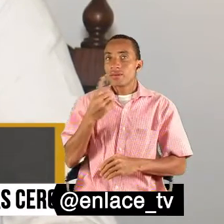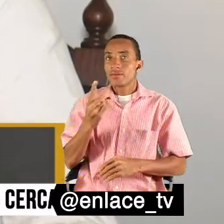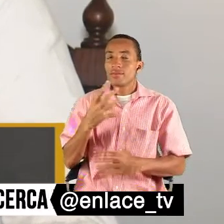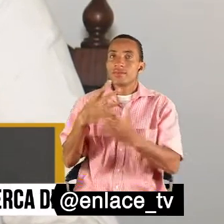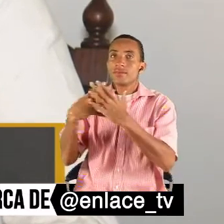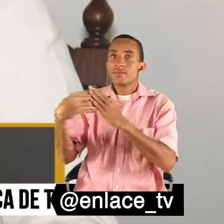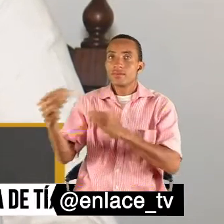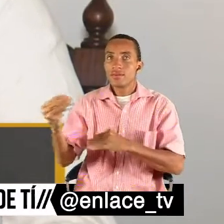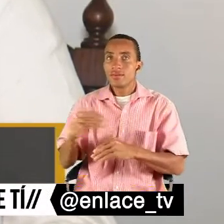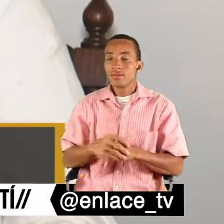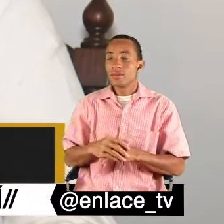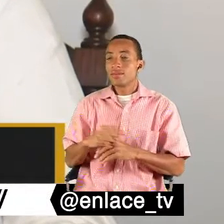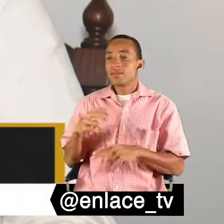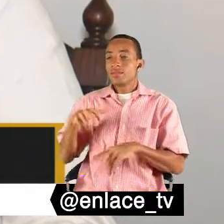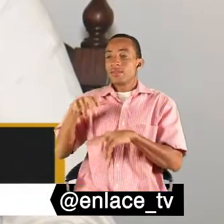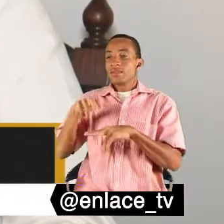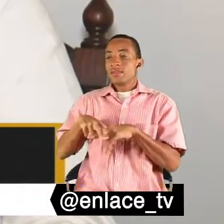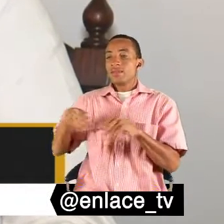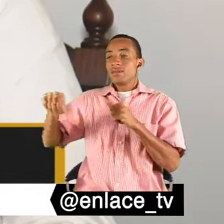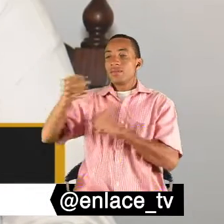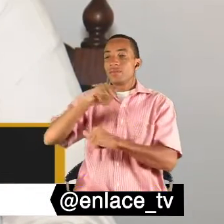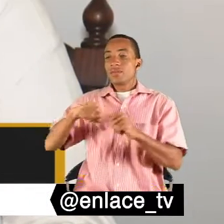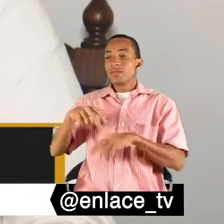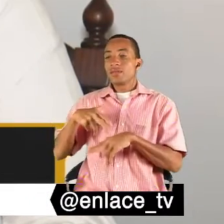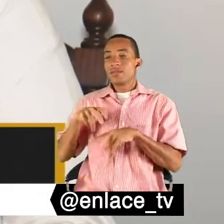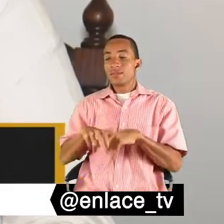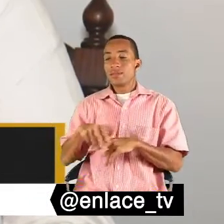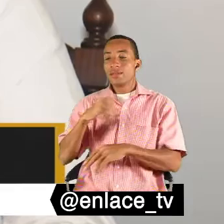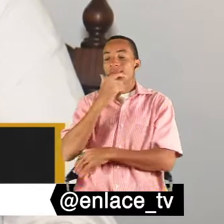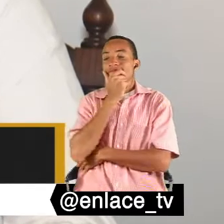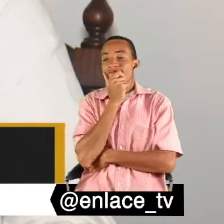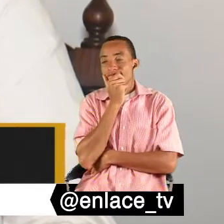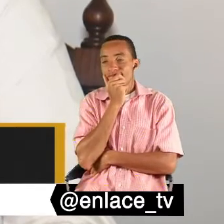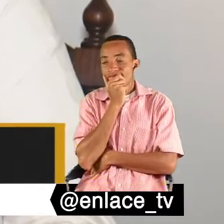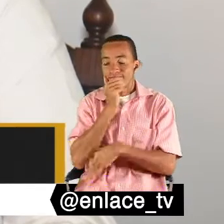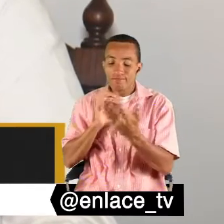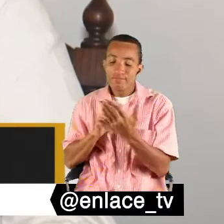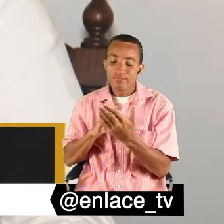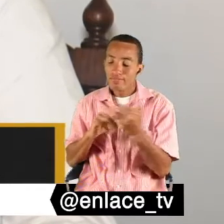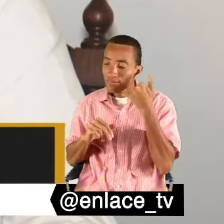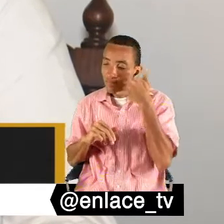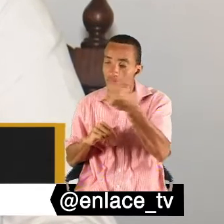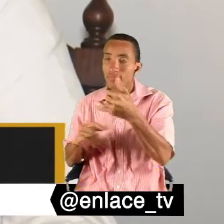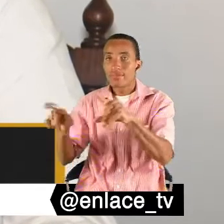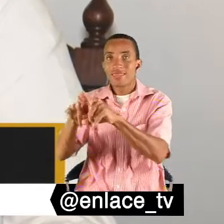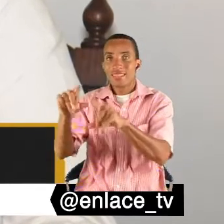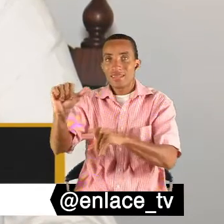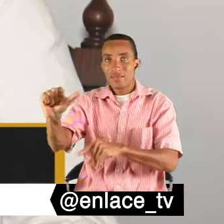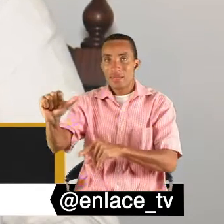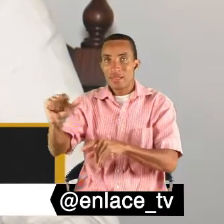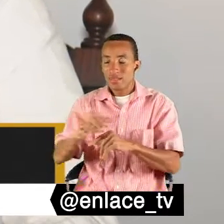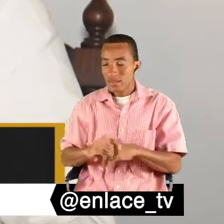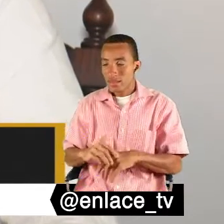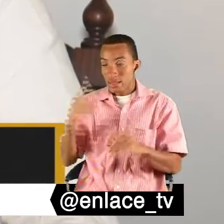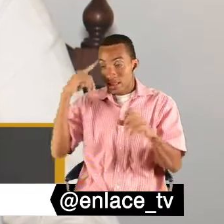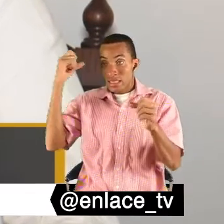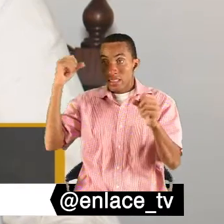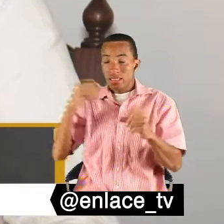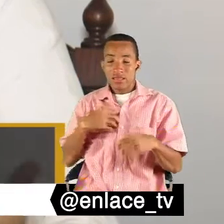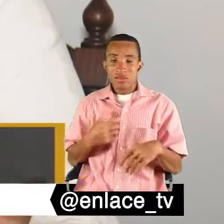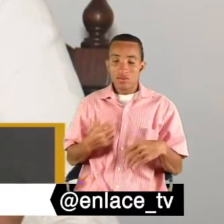caminé hacia el parque, me sentí un rato, entonces llamé a mi hermana y mi hermana también en medio de su desespero, pues entonces yo cogí la camioneta y me